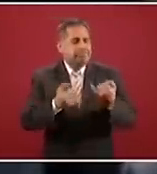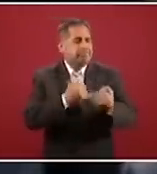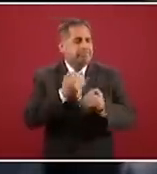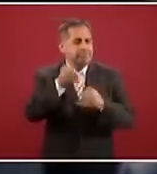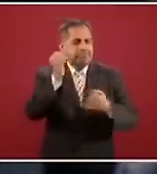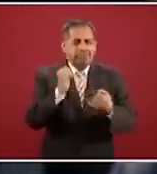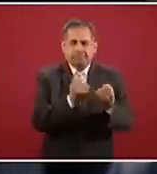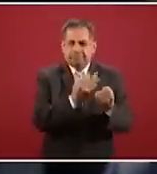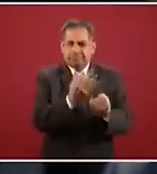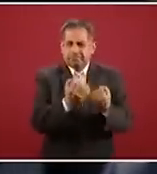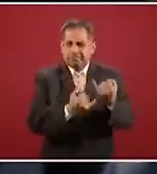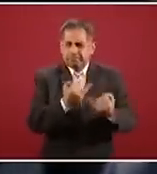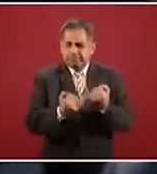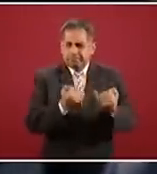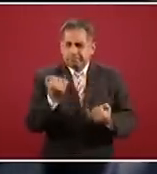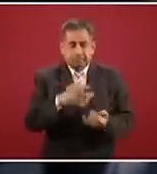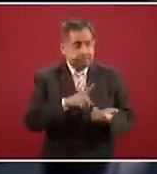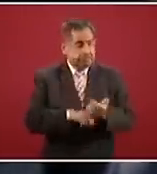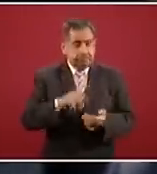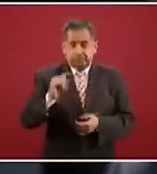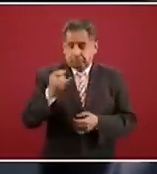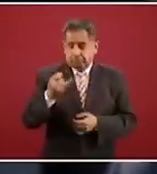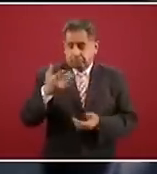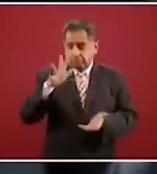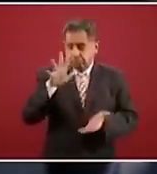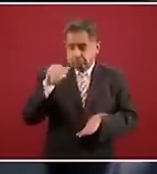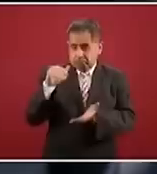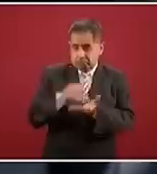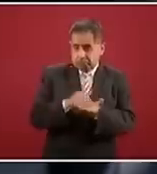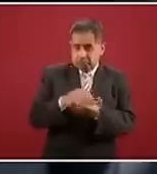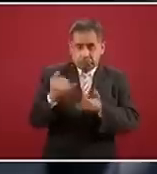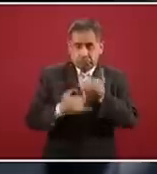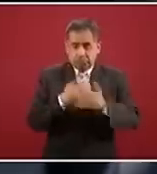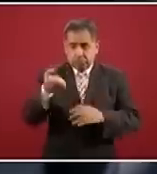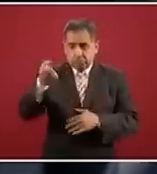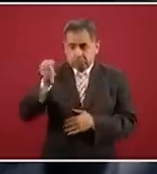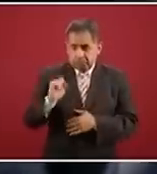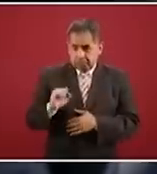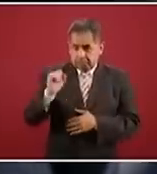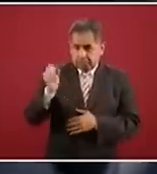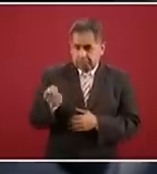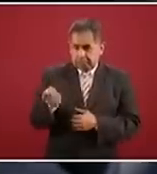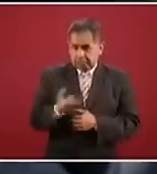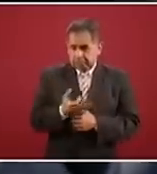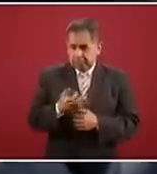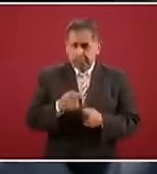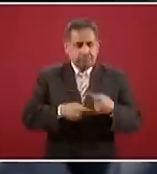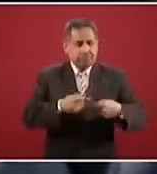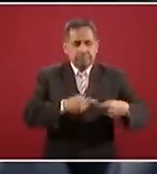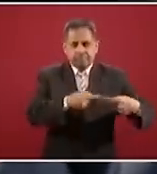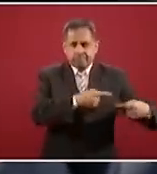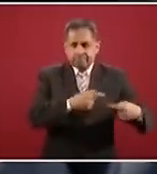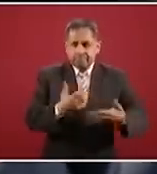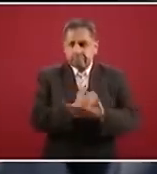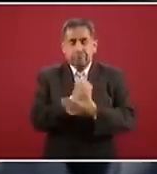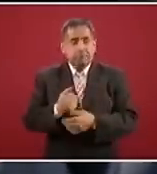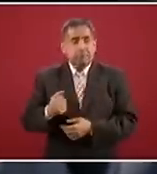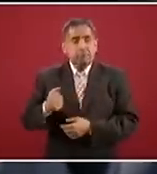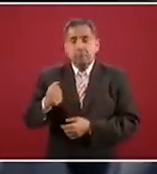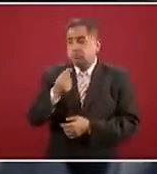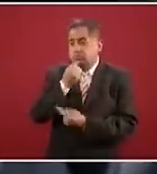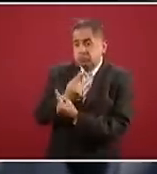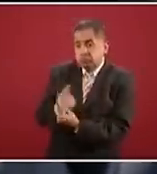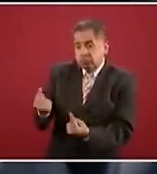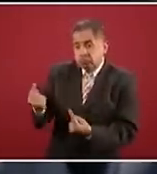en Tijuana, donde se estima existen más de 5,000 máquinas tragamonedas que son utilizadas por menores de edad, ¿qué saben de este